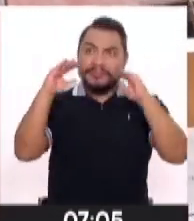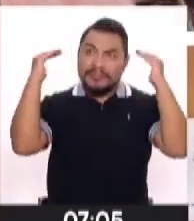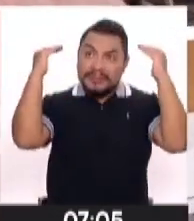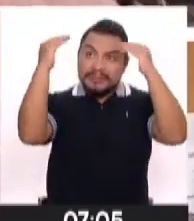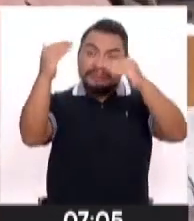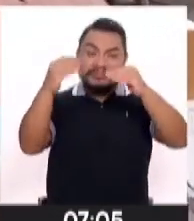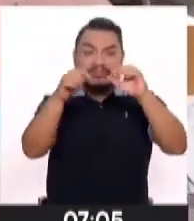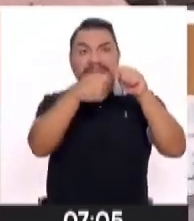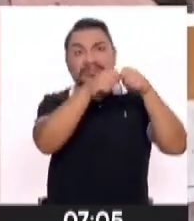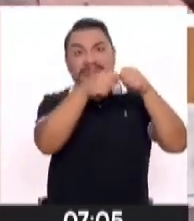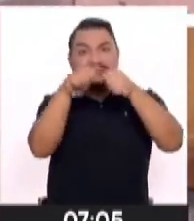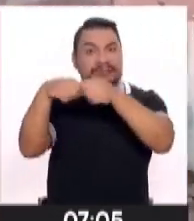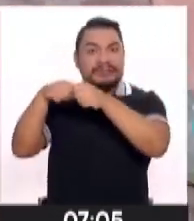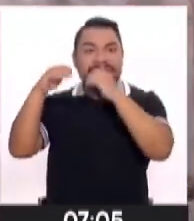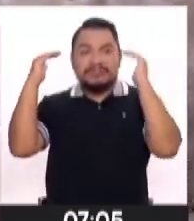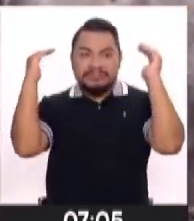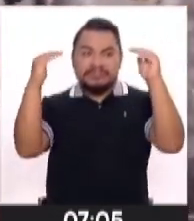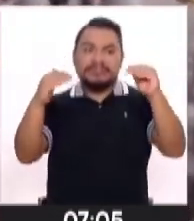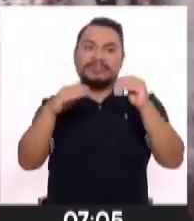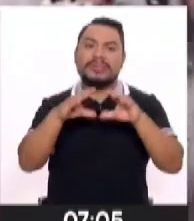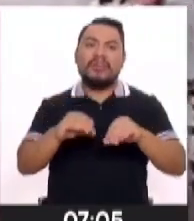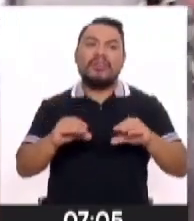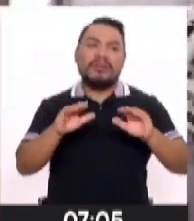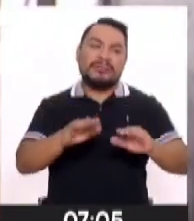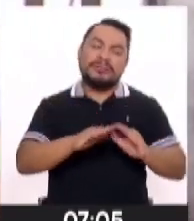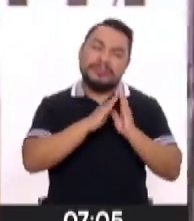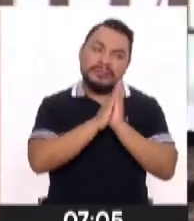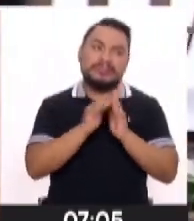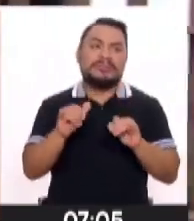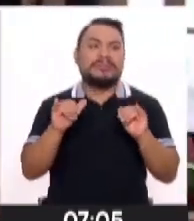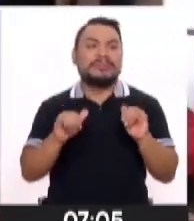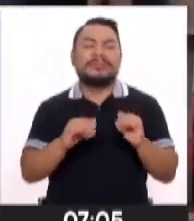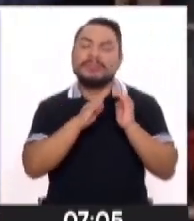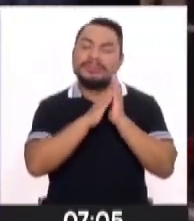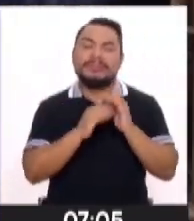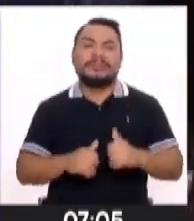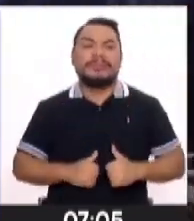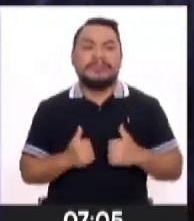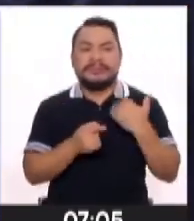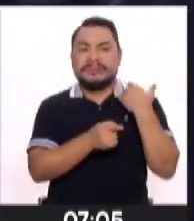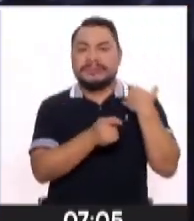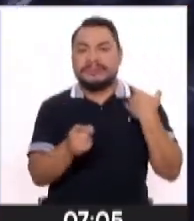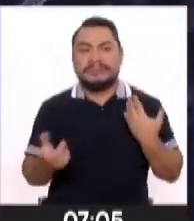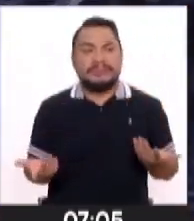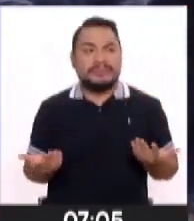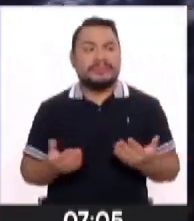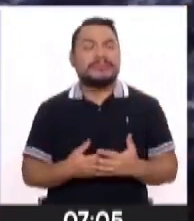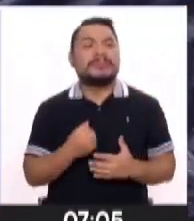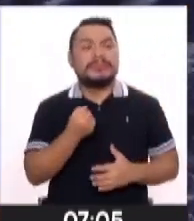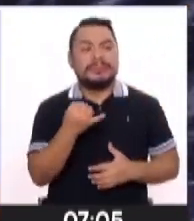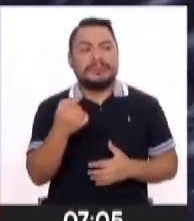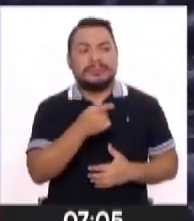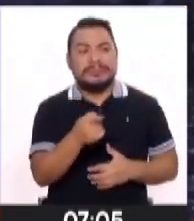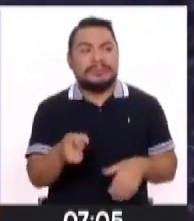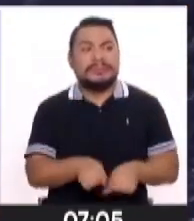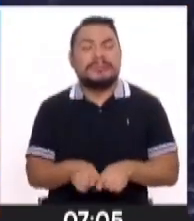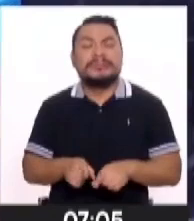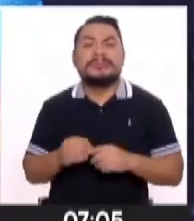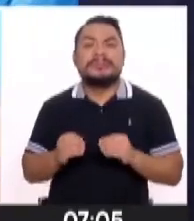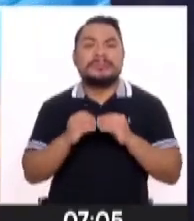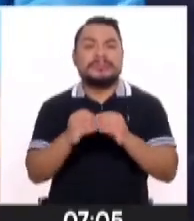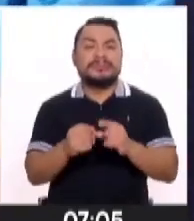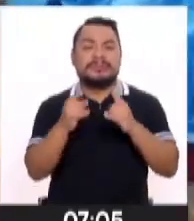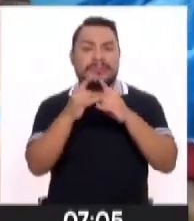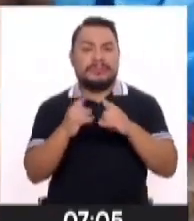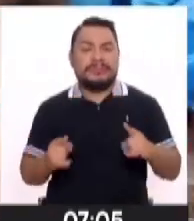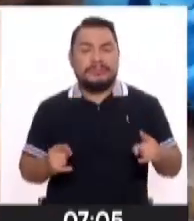con colchón, madera, con lo que han podido, para poder pasar la noche y vivir acá. En algunos casos también han puesto carpas, según